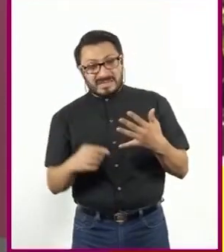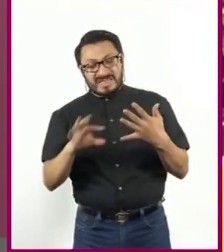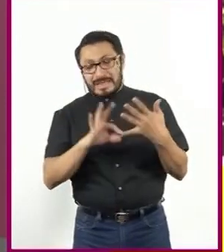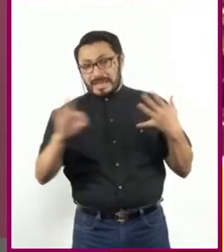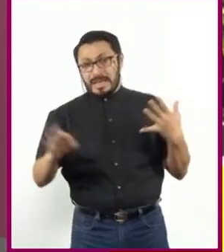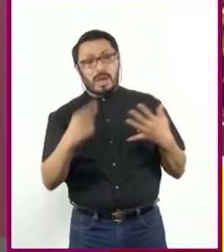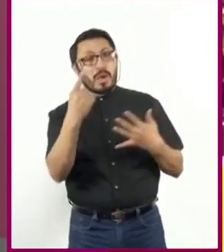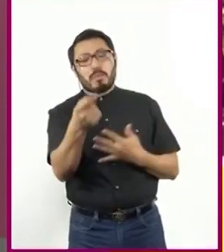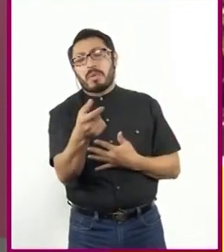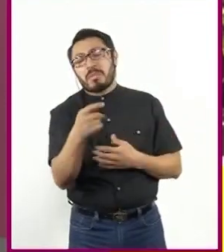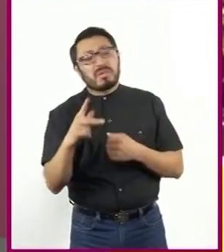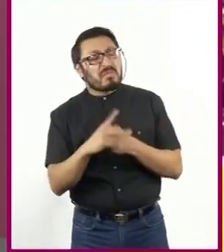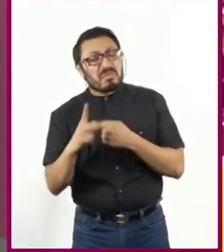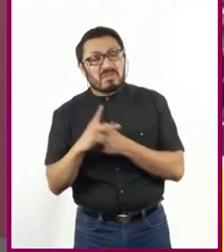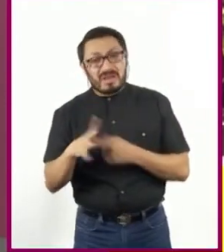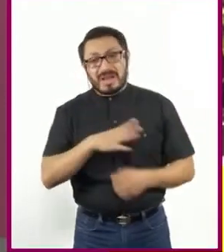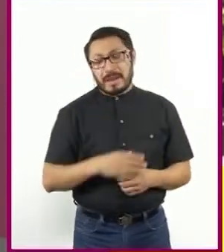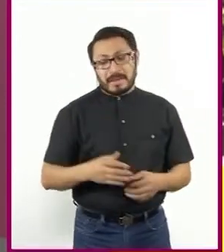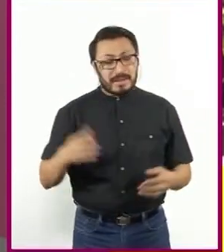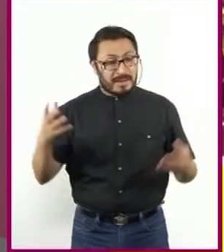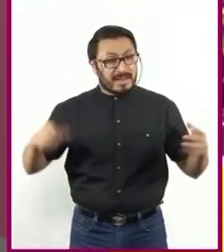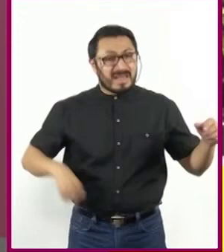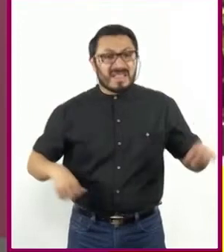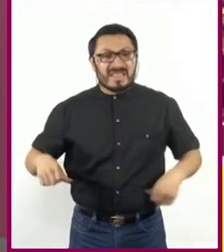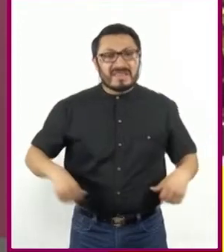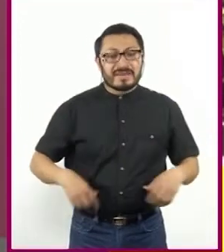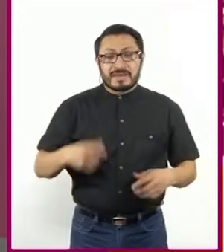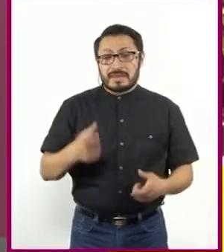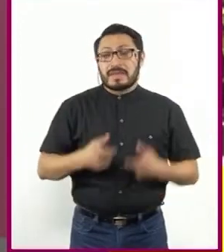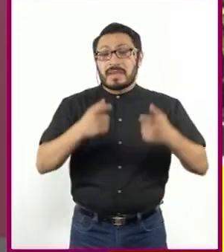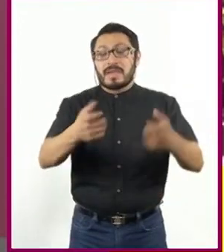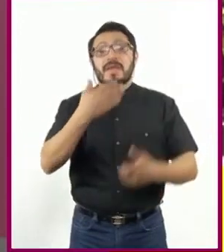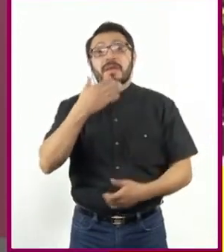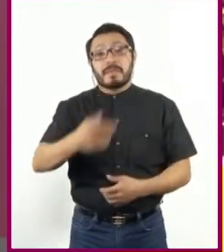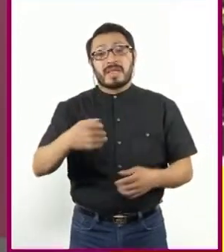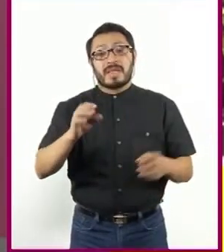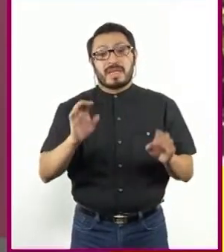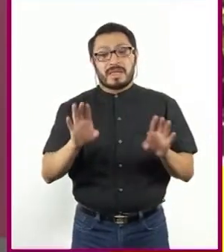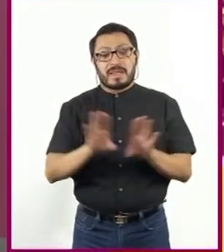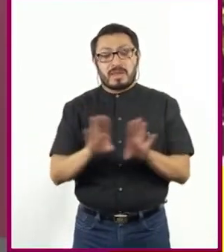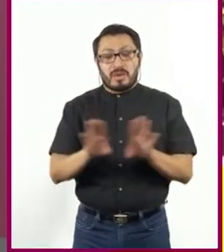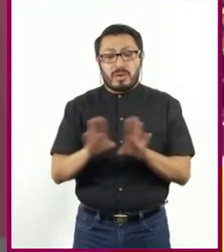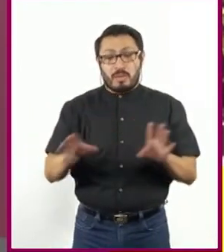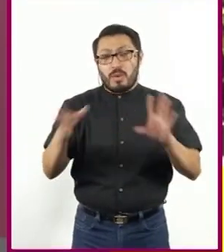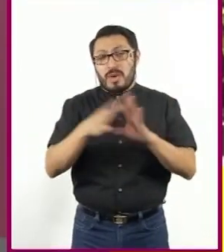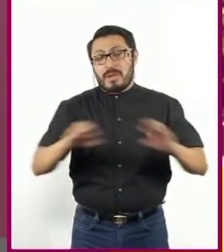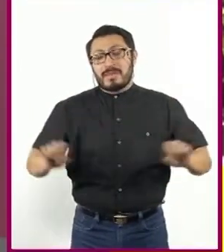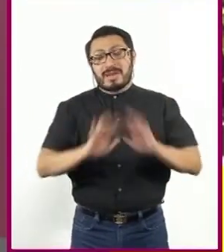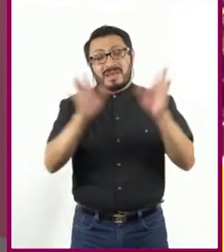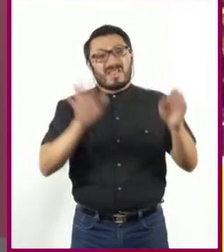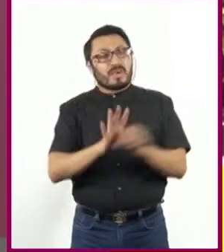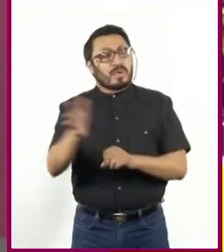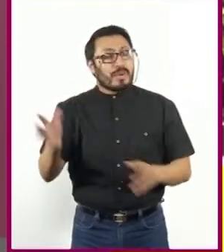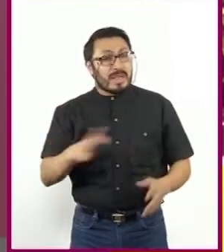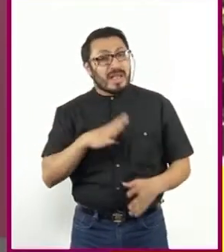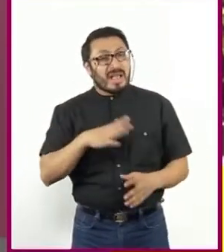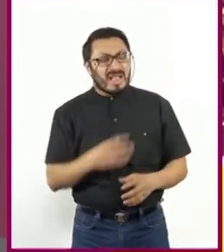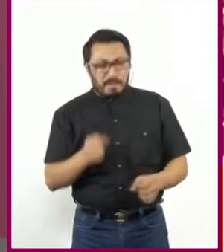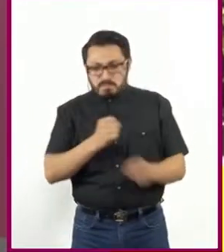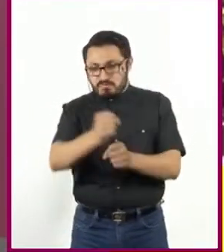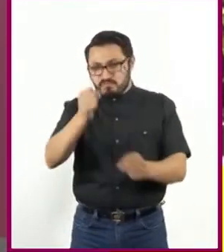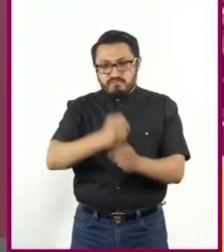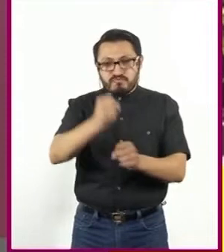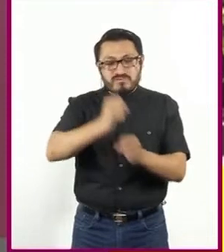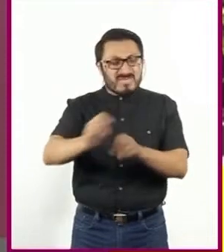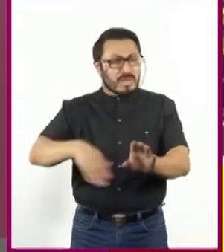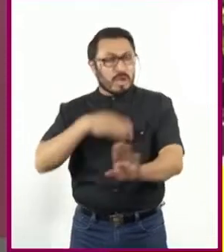acción con el financiamiento necesario o con indicadores explícitos de la presencia de violencia